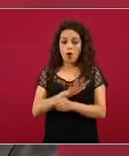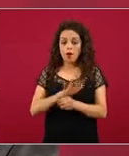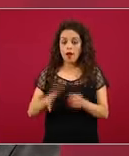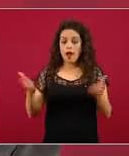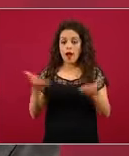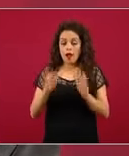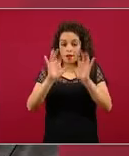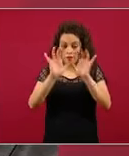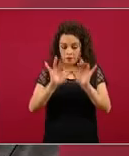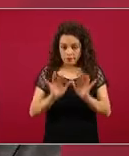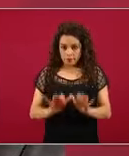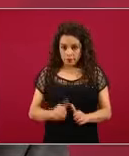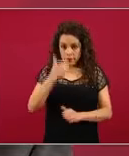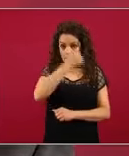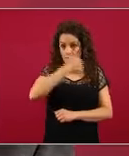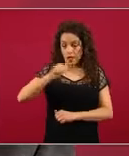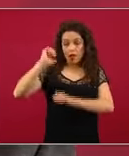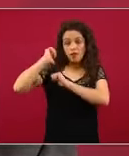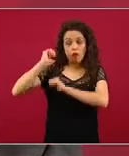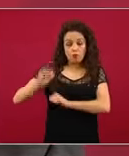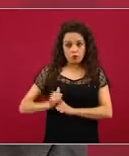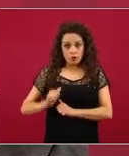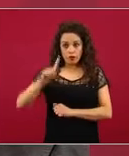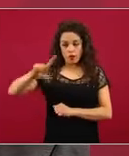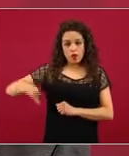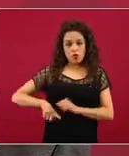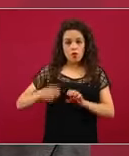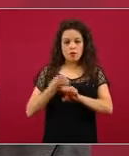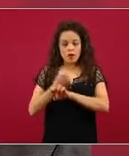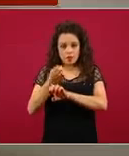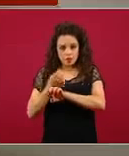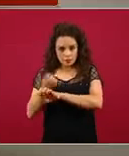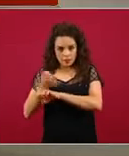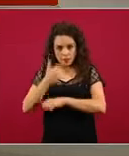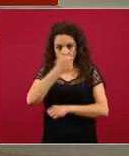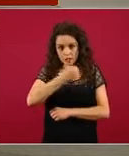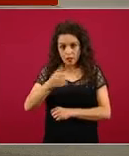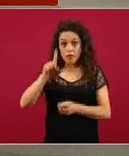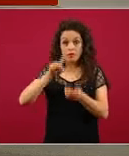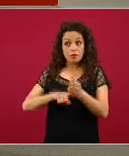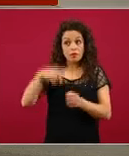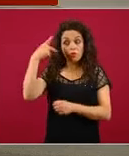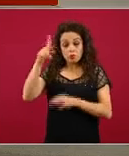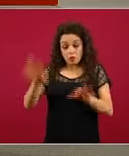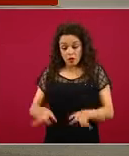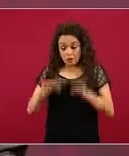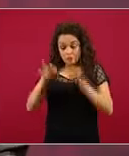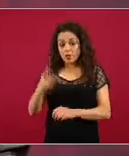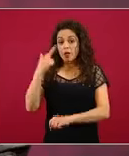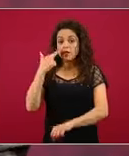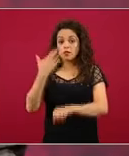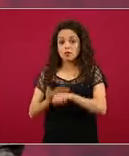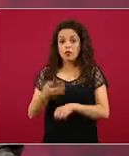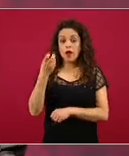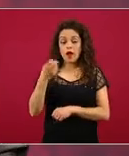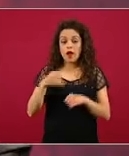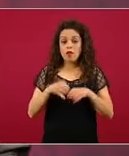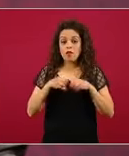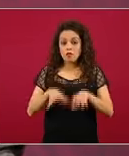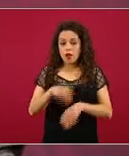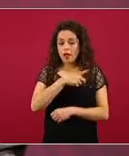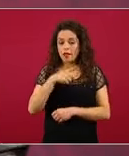Las autoridades sanitarias, es decir, gobiernos estatales, son legalmente responsables de que esa información sea